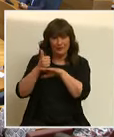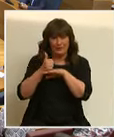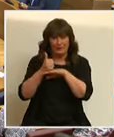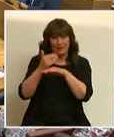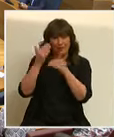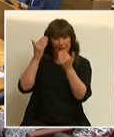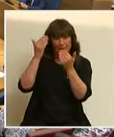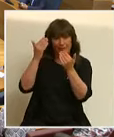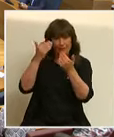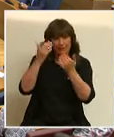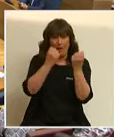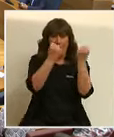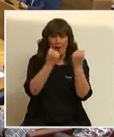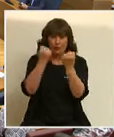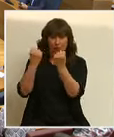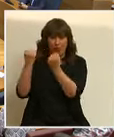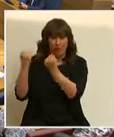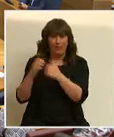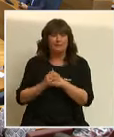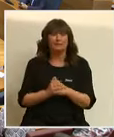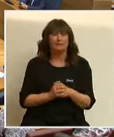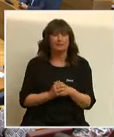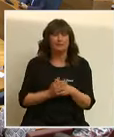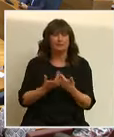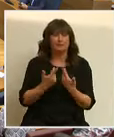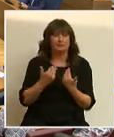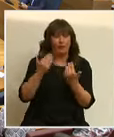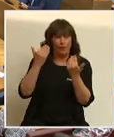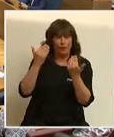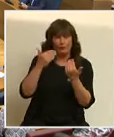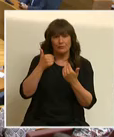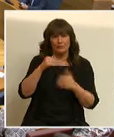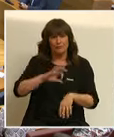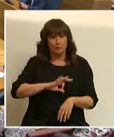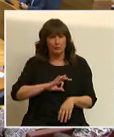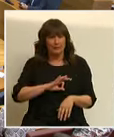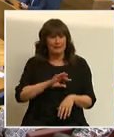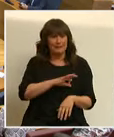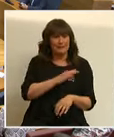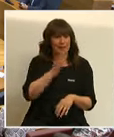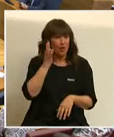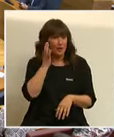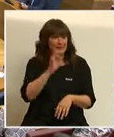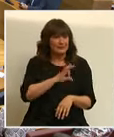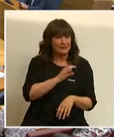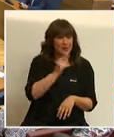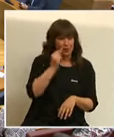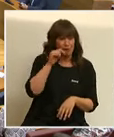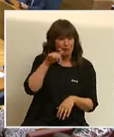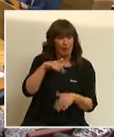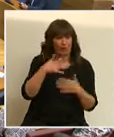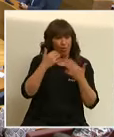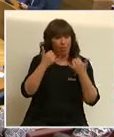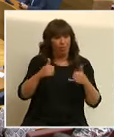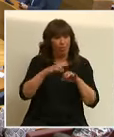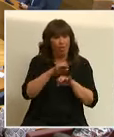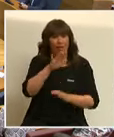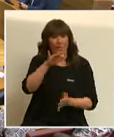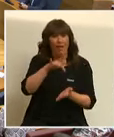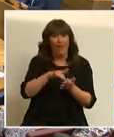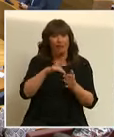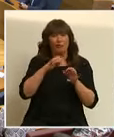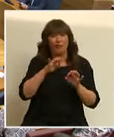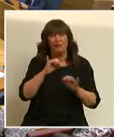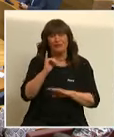excelentíssimes autoridades, ilustres diputados, señoras y señores, celebramos el acto institucional del Día de les